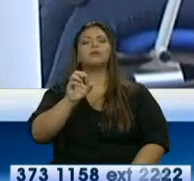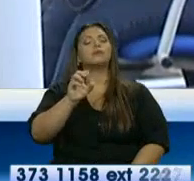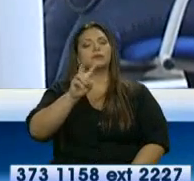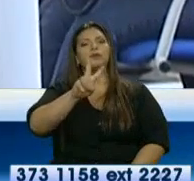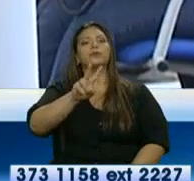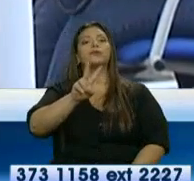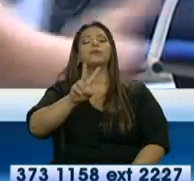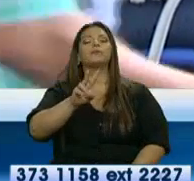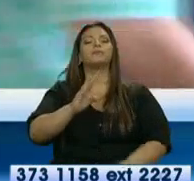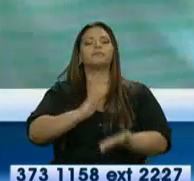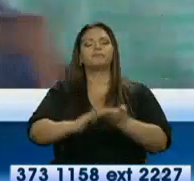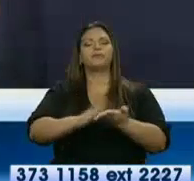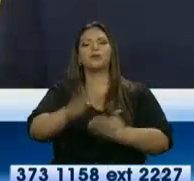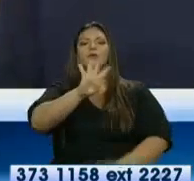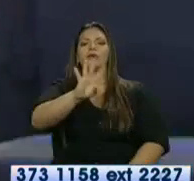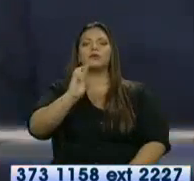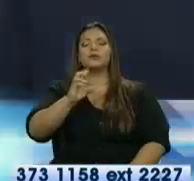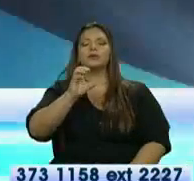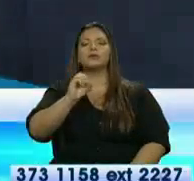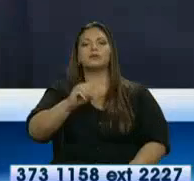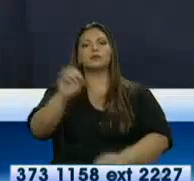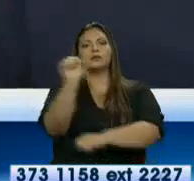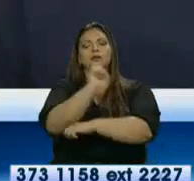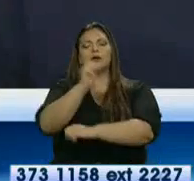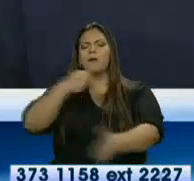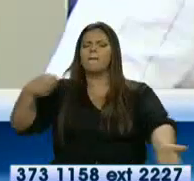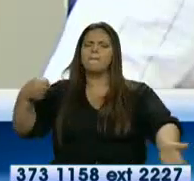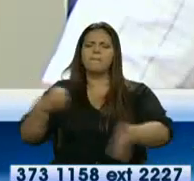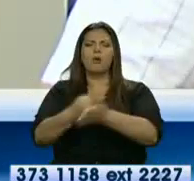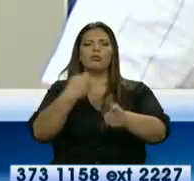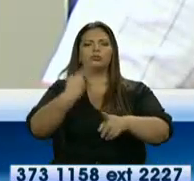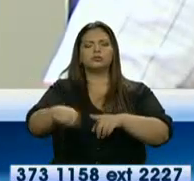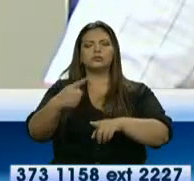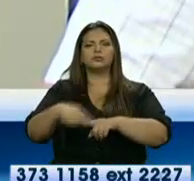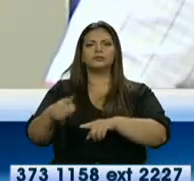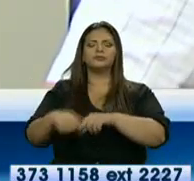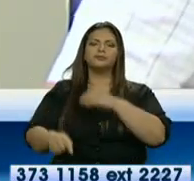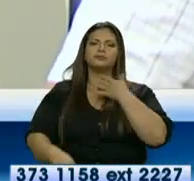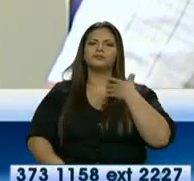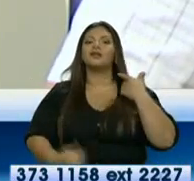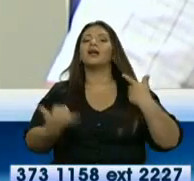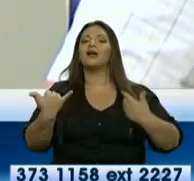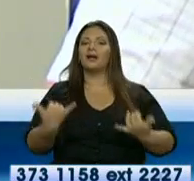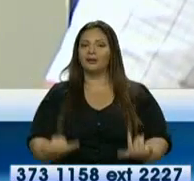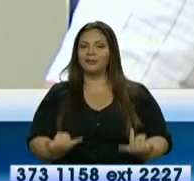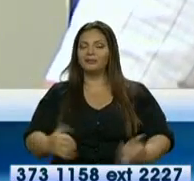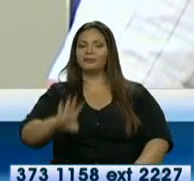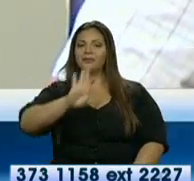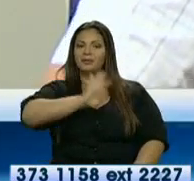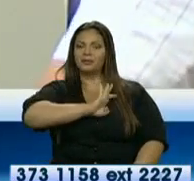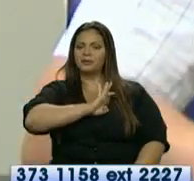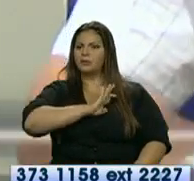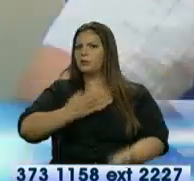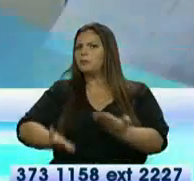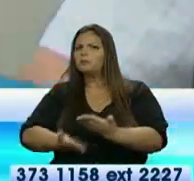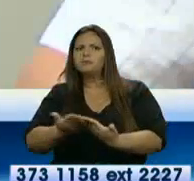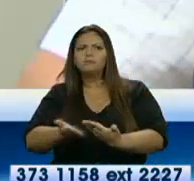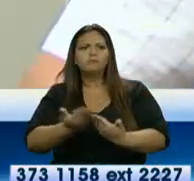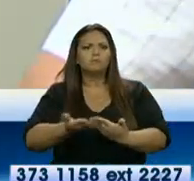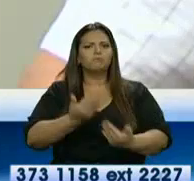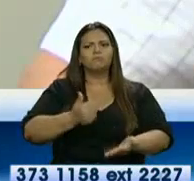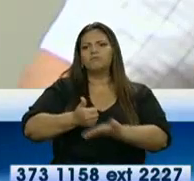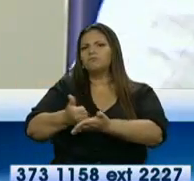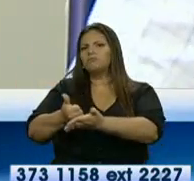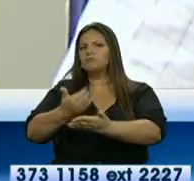el tema de trámites, la tecnología ha sido su herramienta principal. Y el trámite lo pueden seguir ellos en línea, viendo paso por